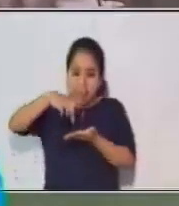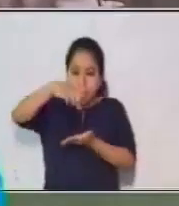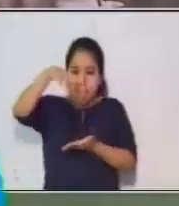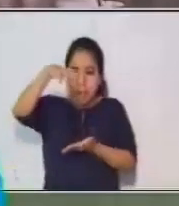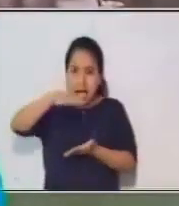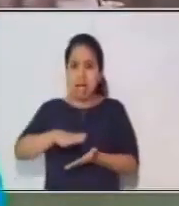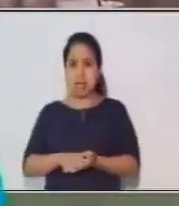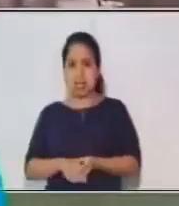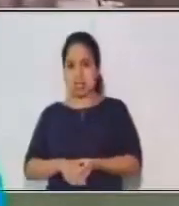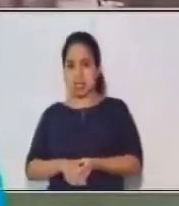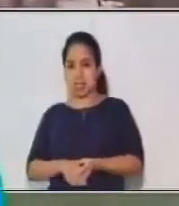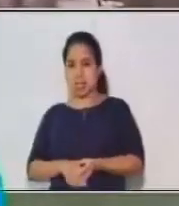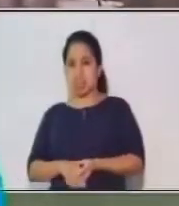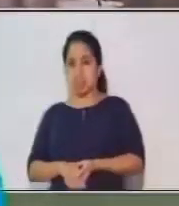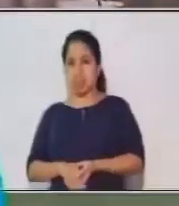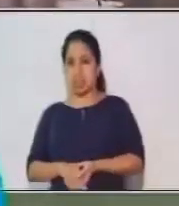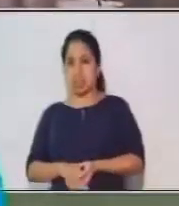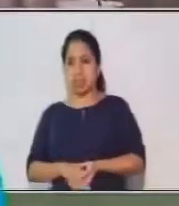A ver, ayúdame.